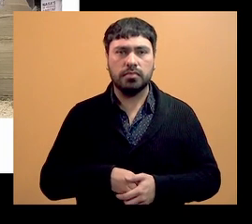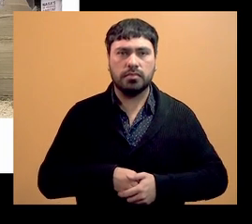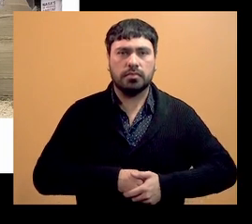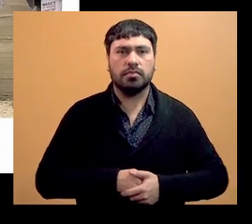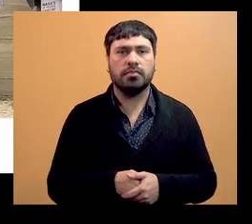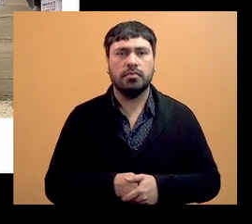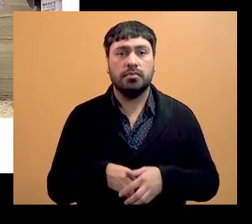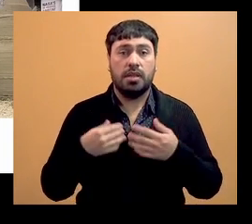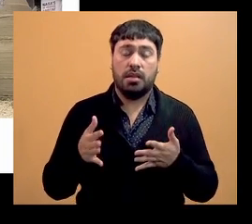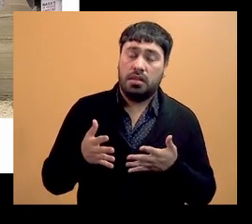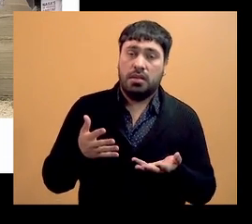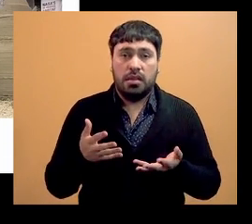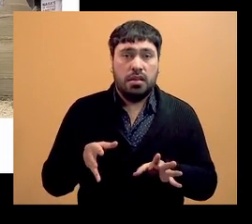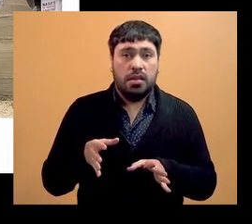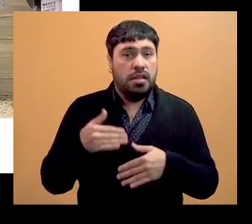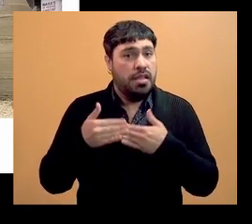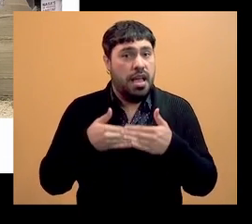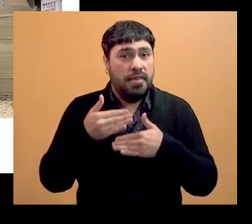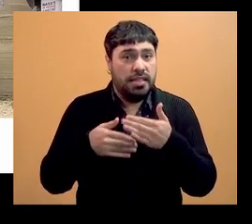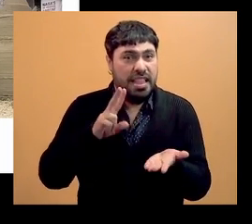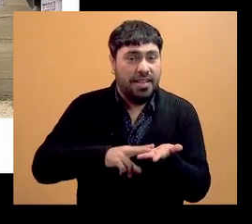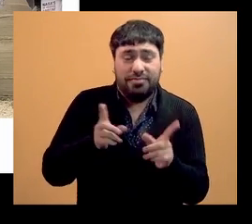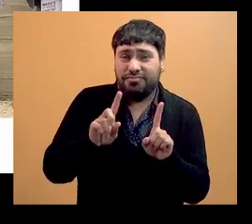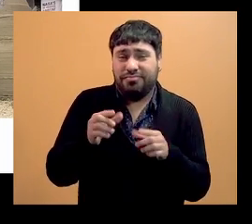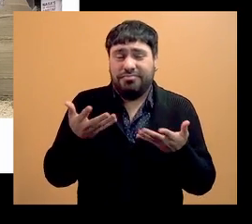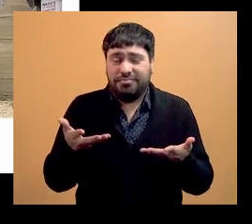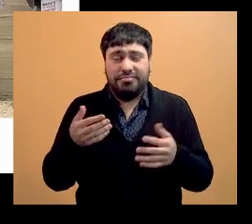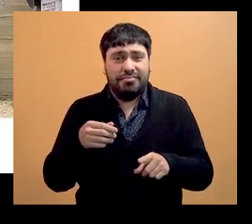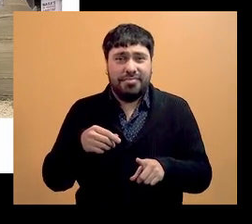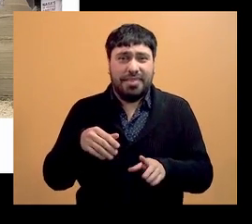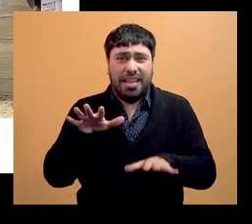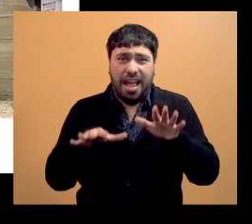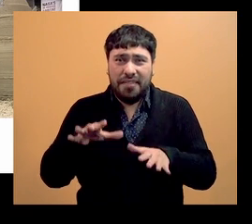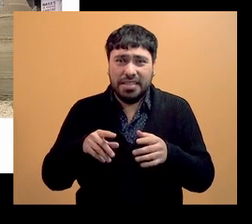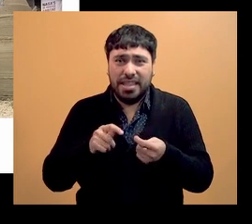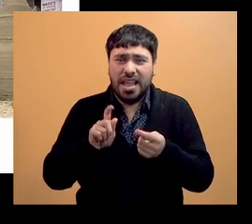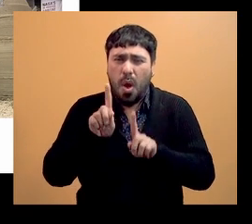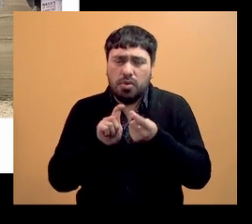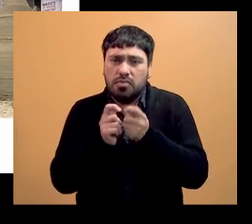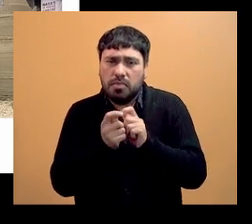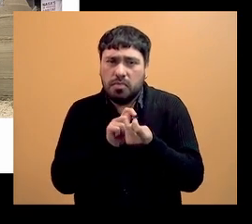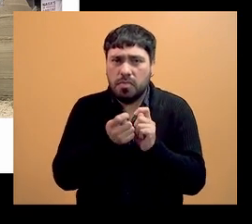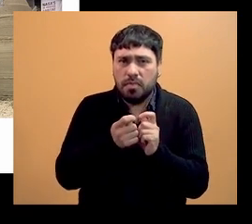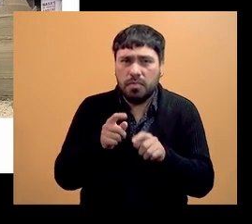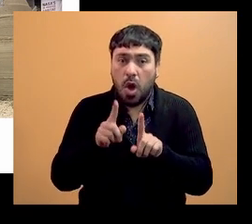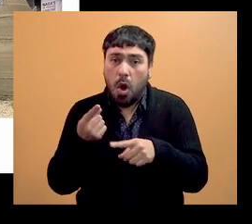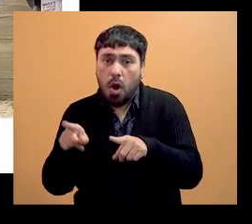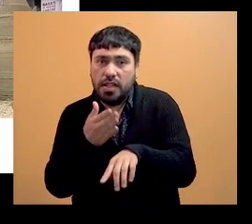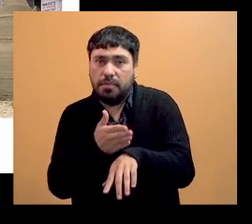tanto podrán avanzar. NASA siempre se avanza por etapas, por fases, así que me imagino que muchas de esas cosas van a estar retrasadas, pero sin